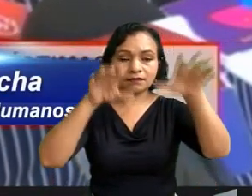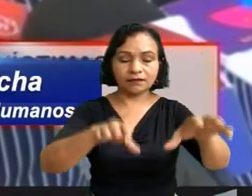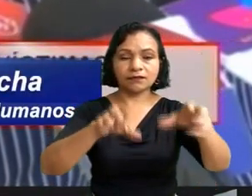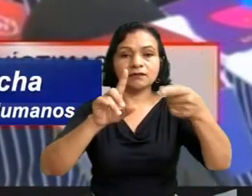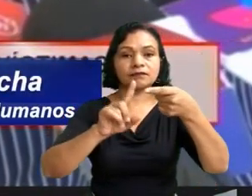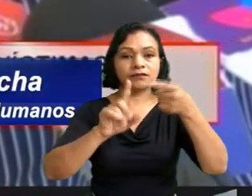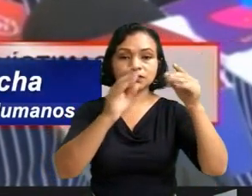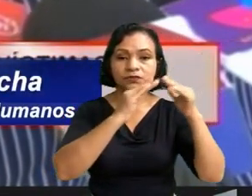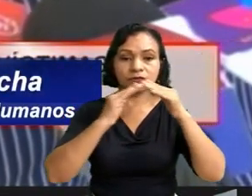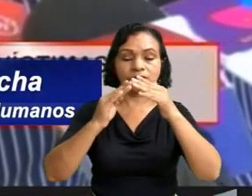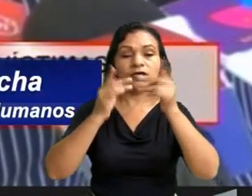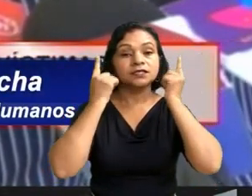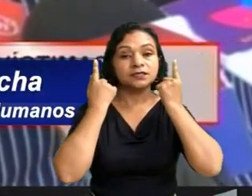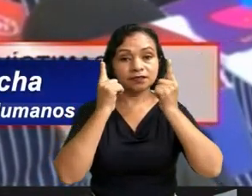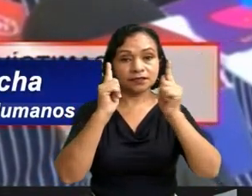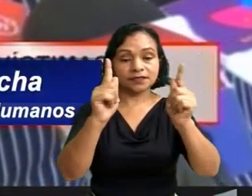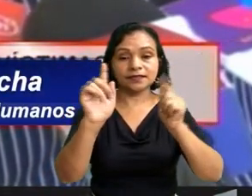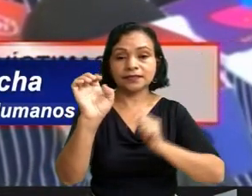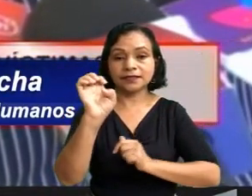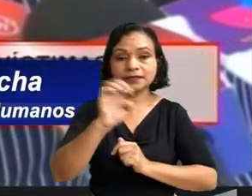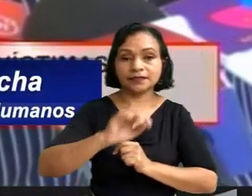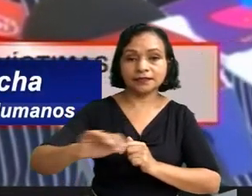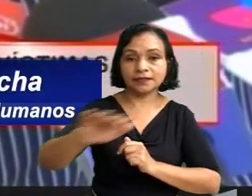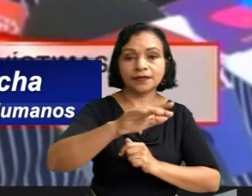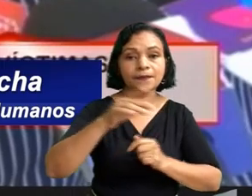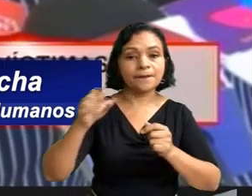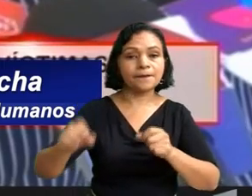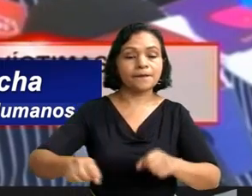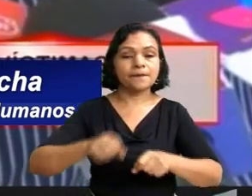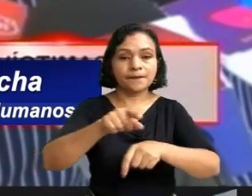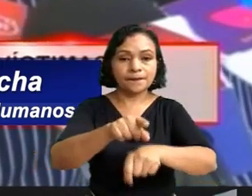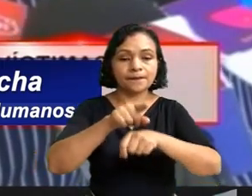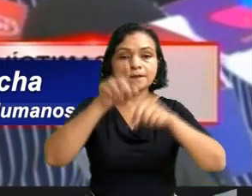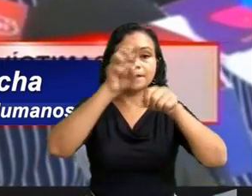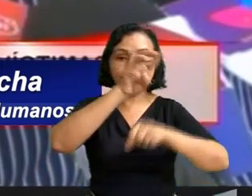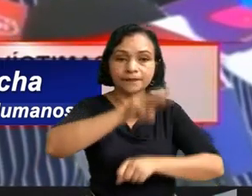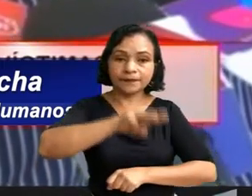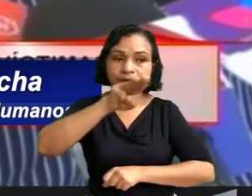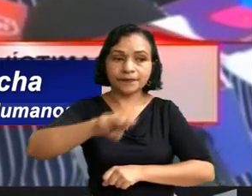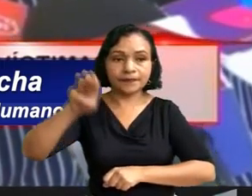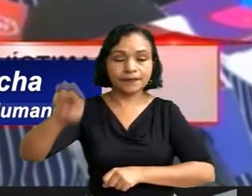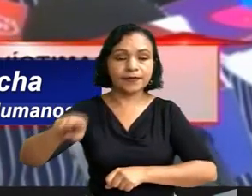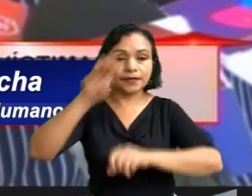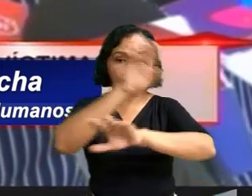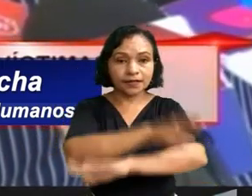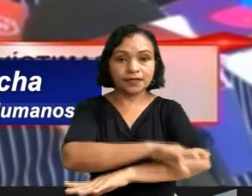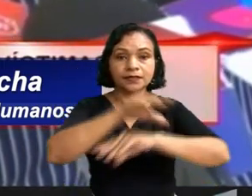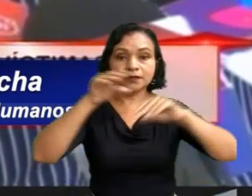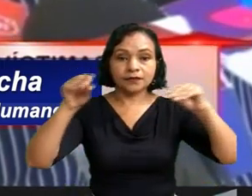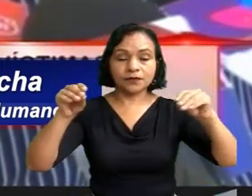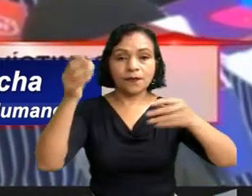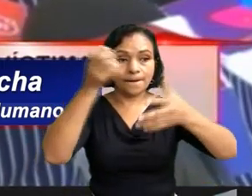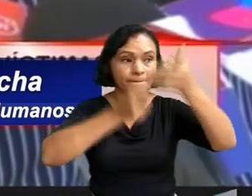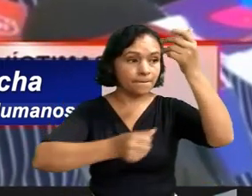chinandega estelí madriz matagalpa jinotega o